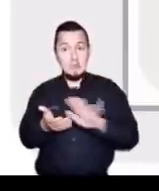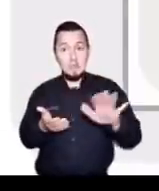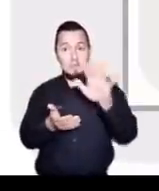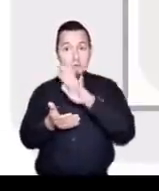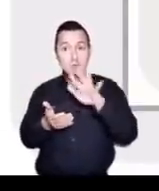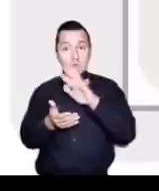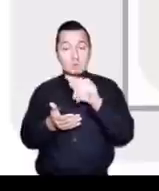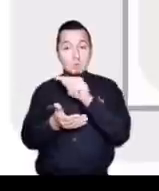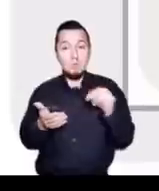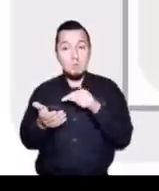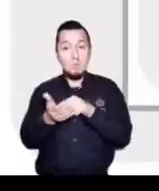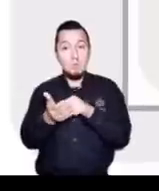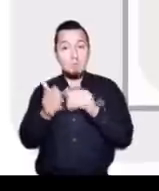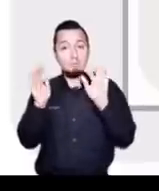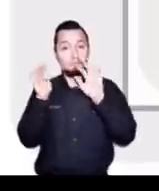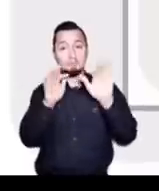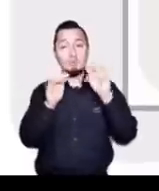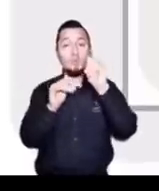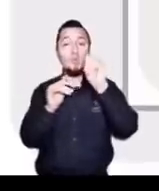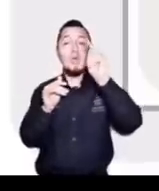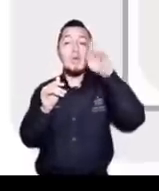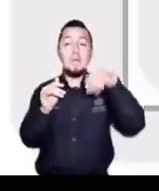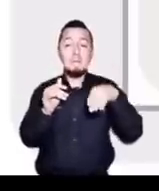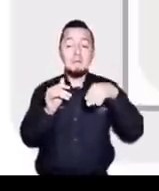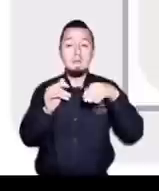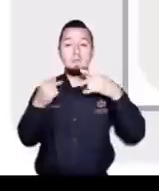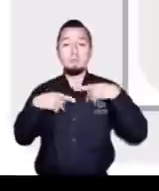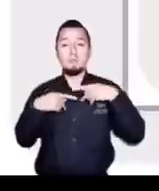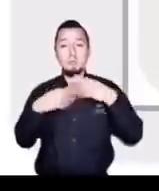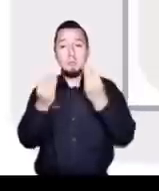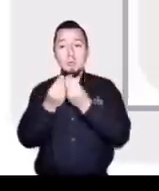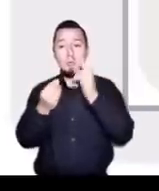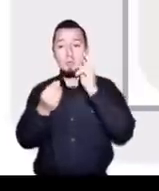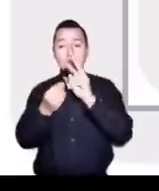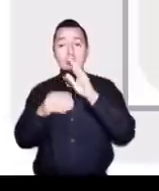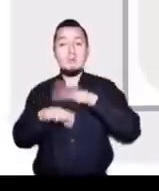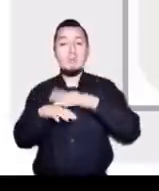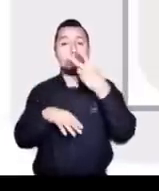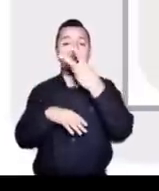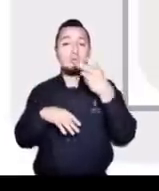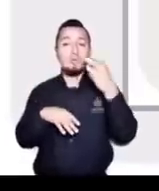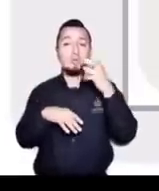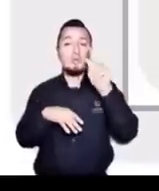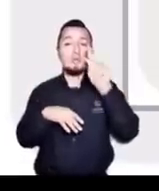influencia un kilómetro y con datos del INEGI más de 275 mil habitantes.